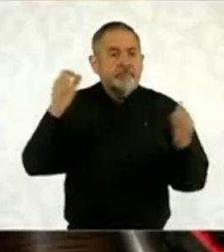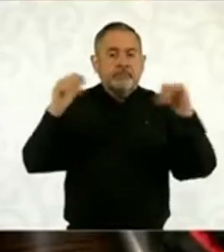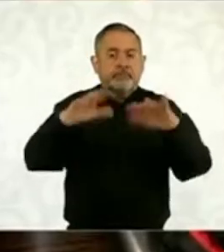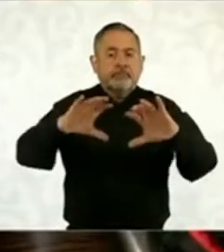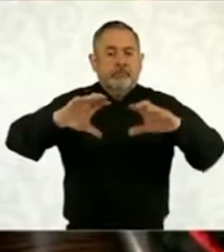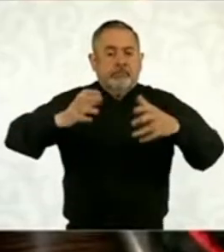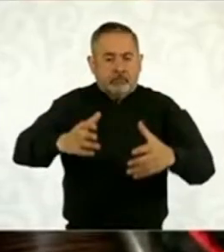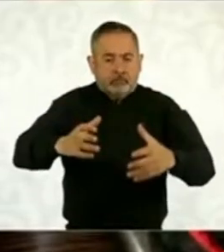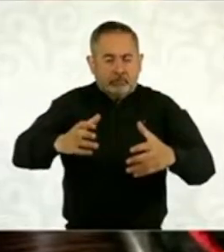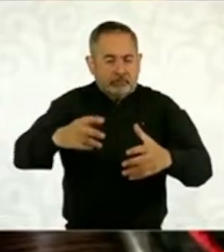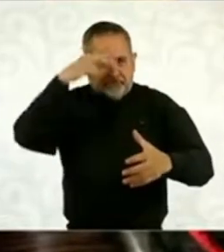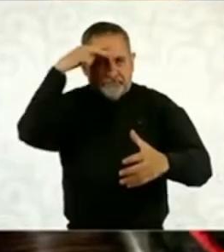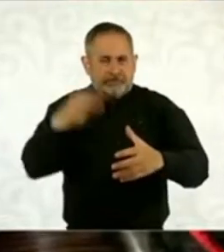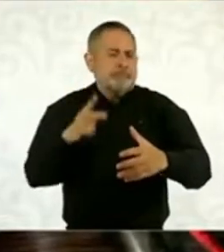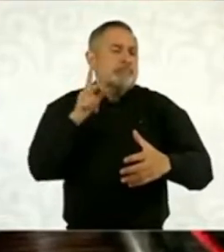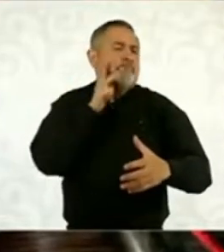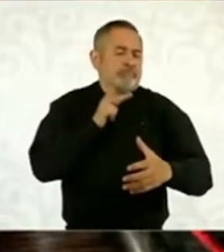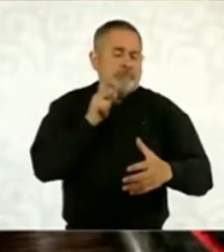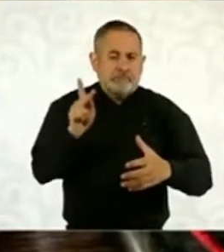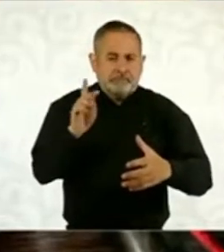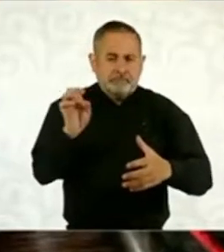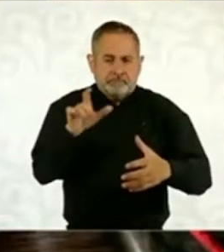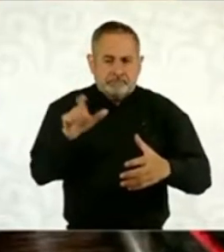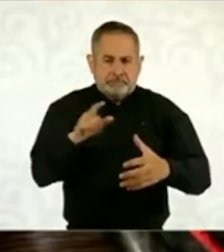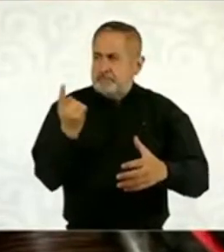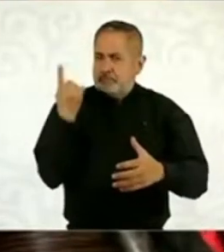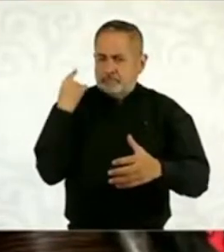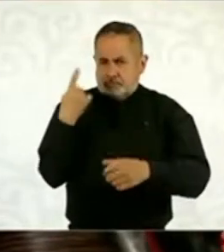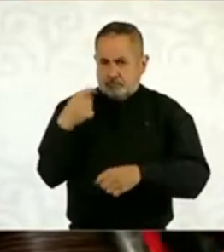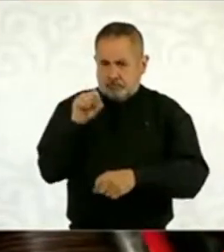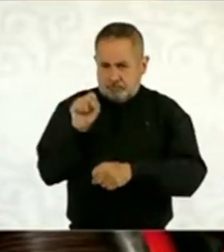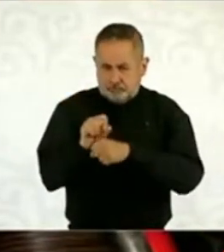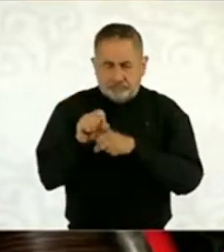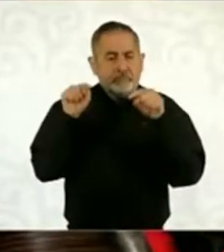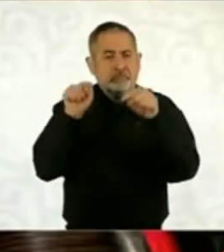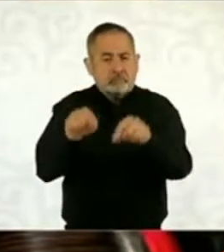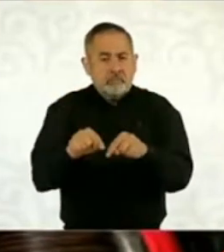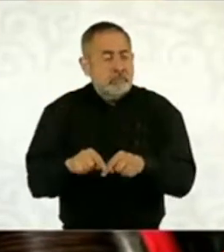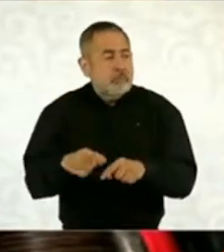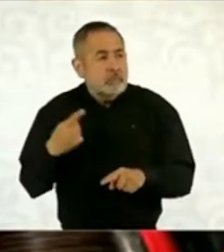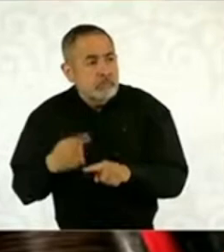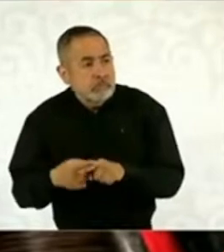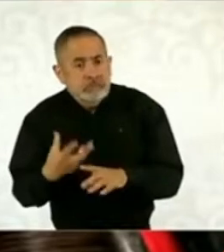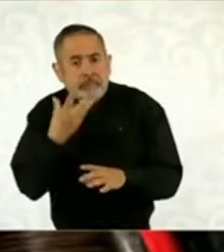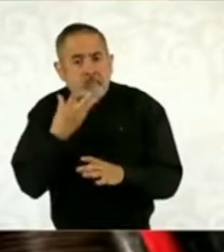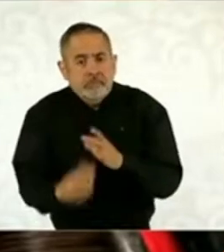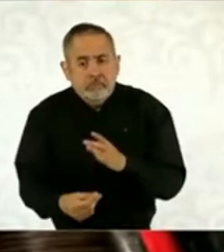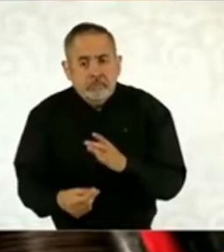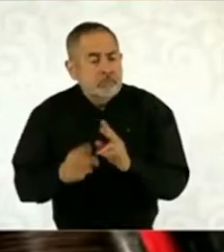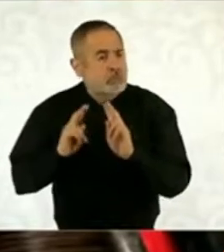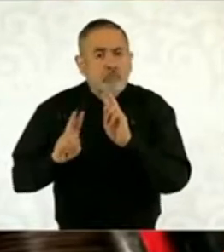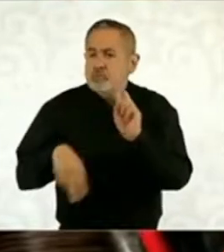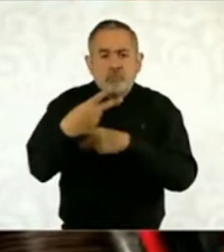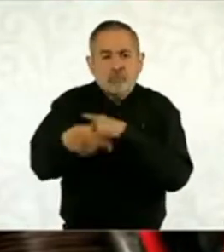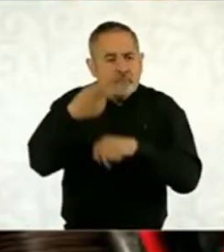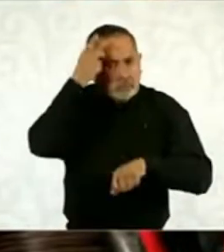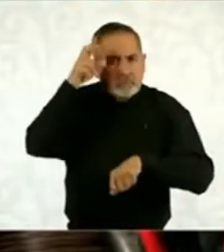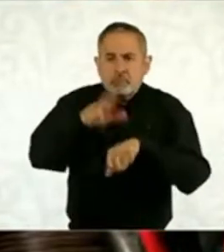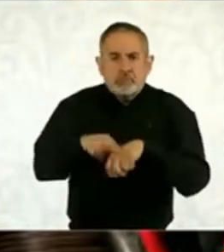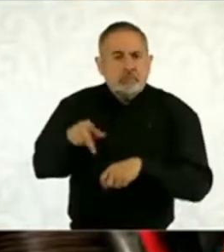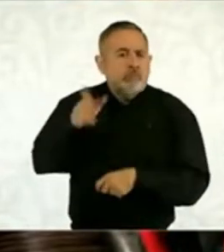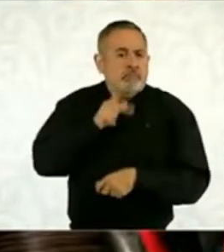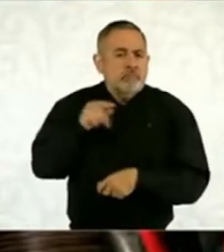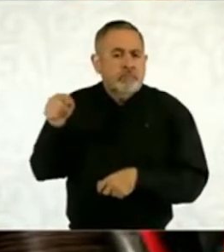Congreso Mexicano del Petróleo, que fue la semana pasada, en donde el gran ausente fue el director de Petróleos